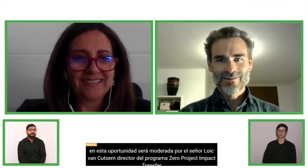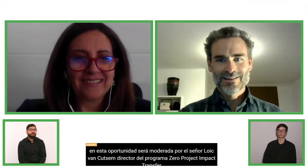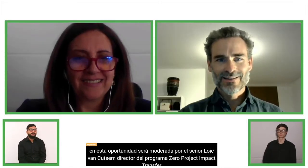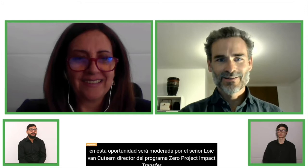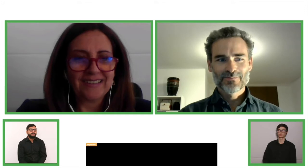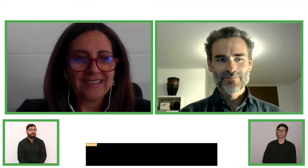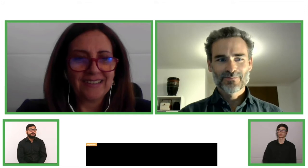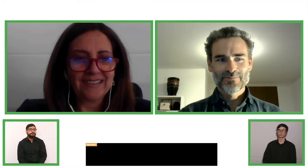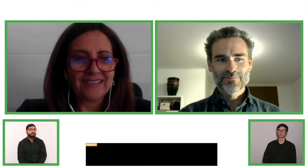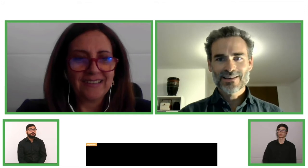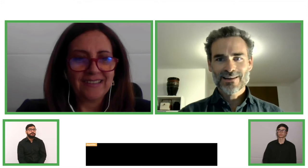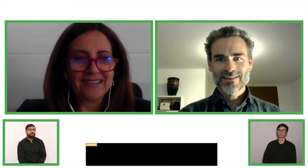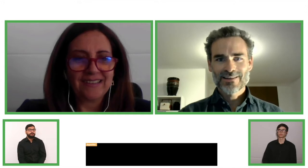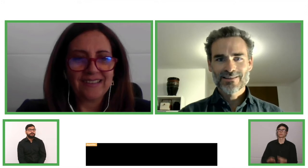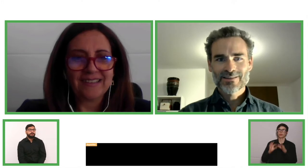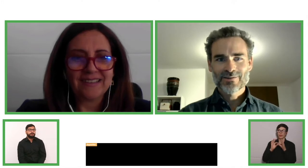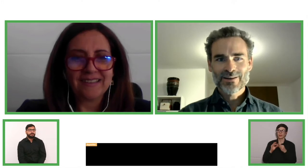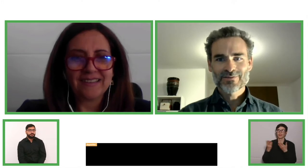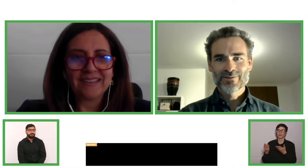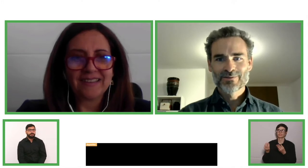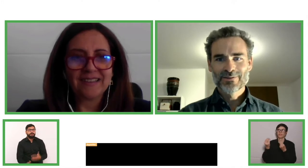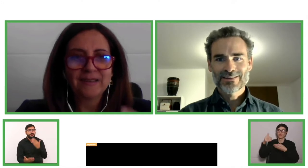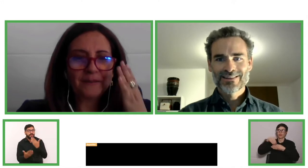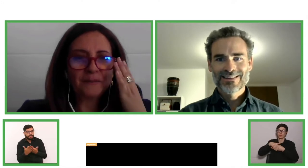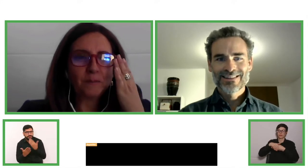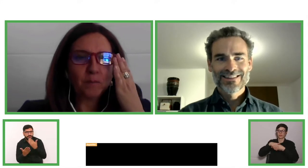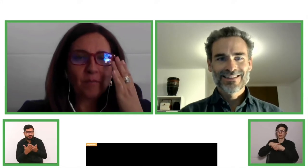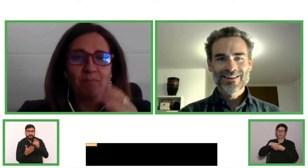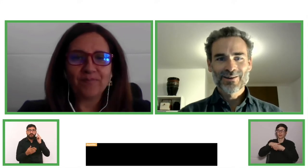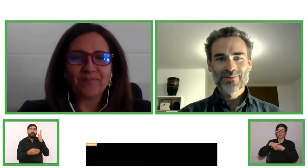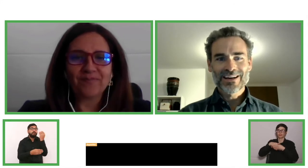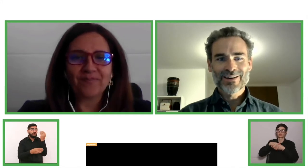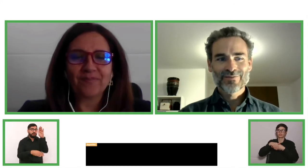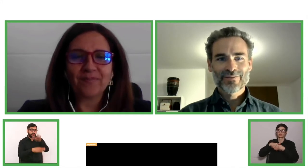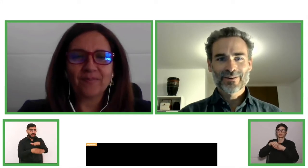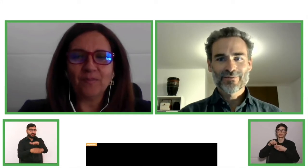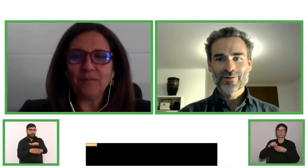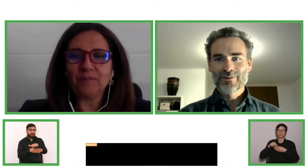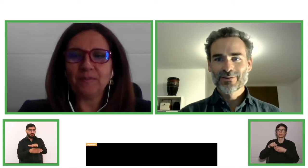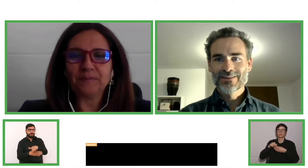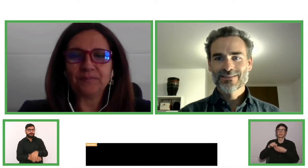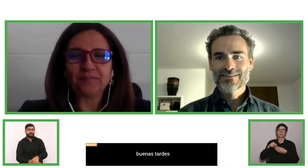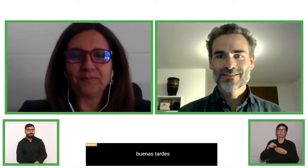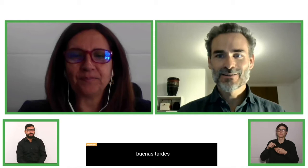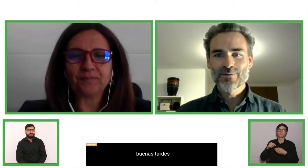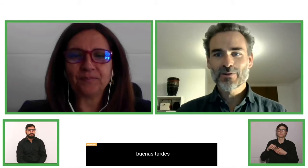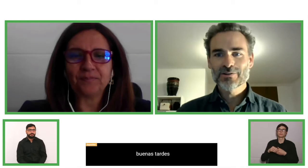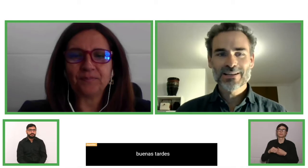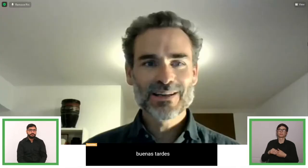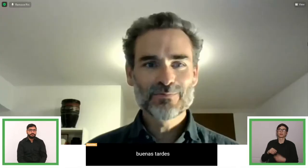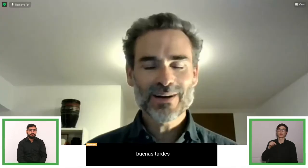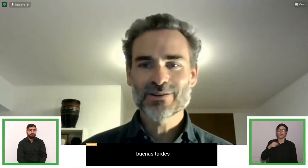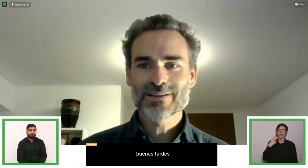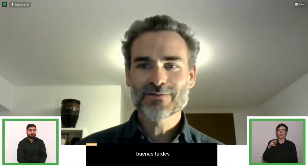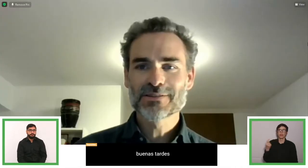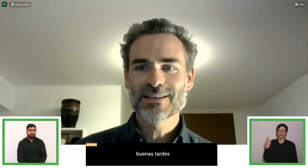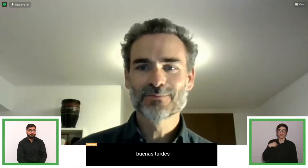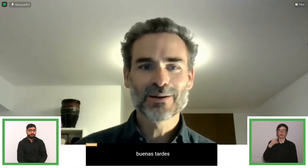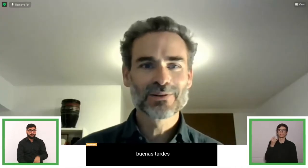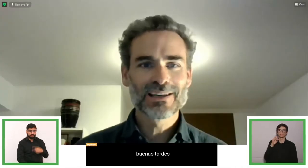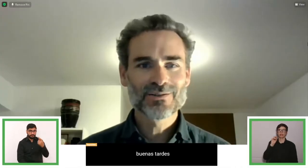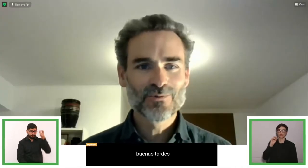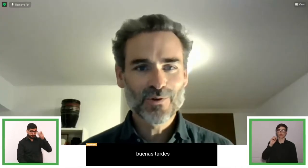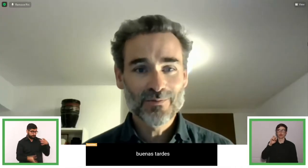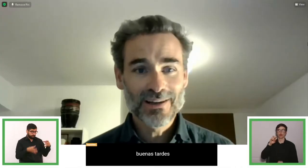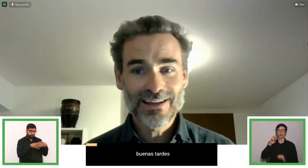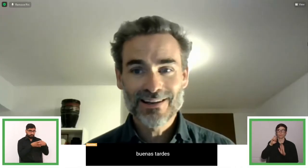Gracias, Carola. Buenas tardes, good afternoon. On behalf of the whole Zero Project Impact Transfer Team.